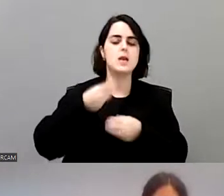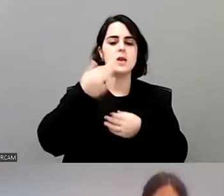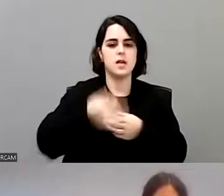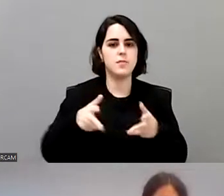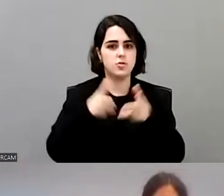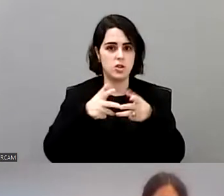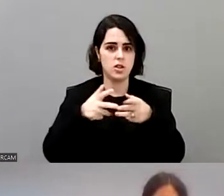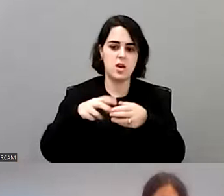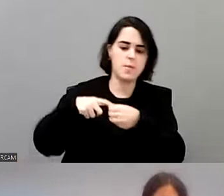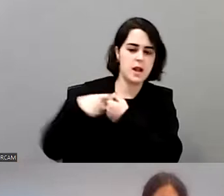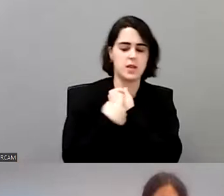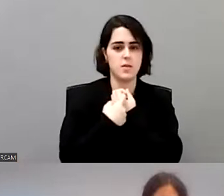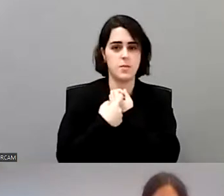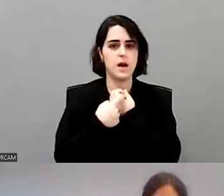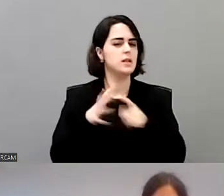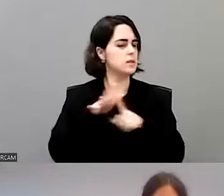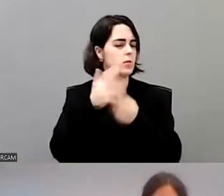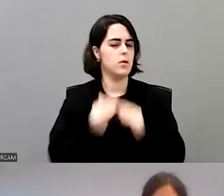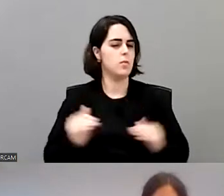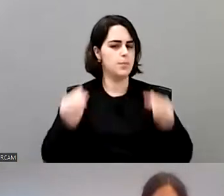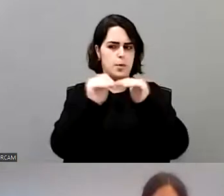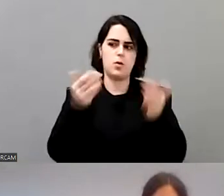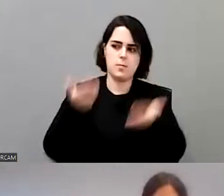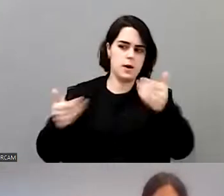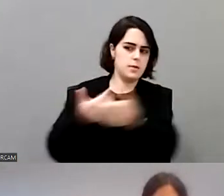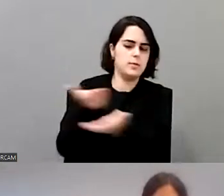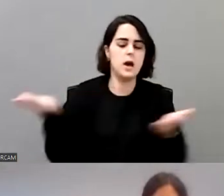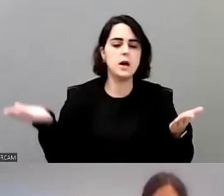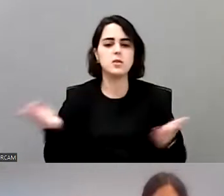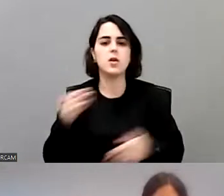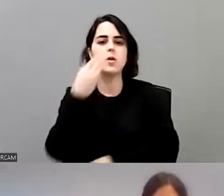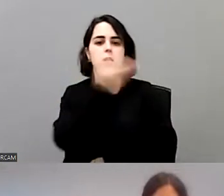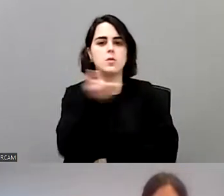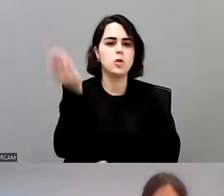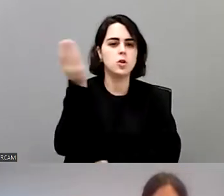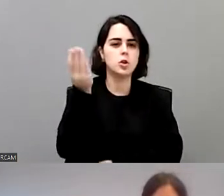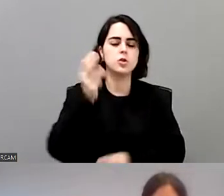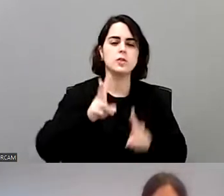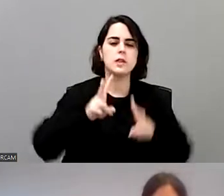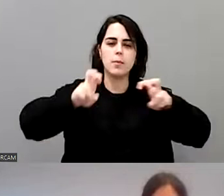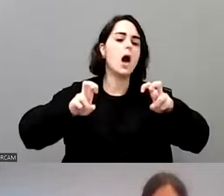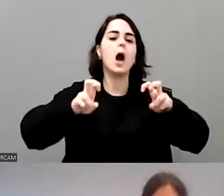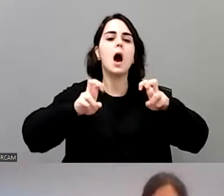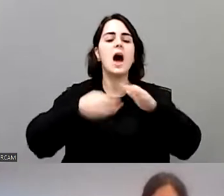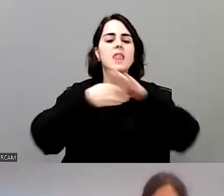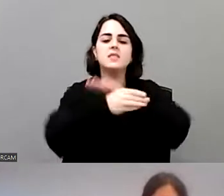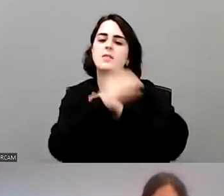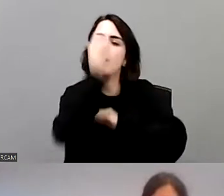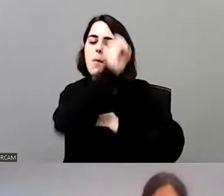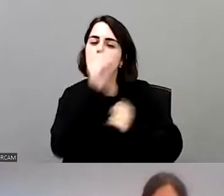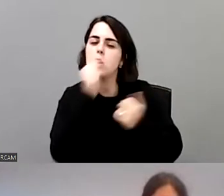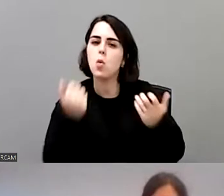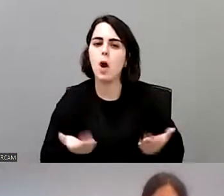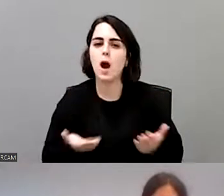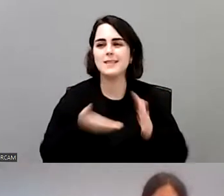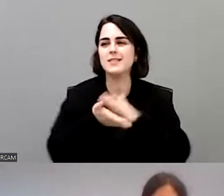de condiciones que el resto de la ciudadanía. Pero, ¿qué pensáis? ¿A qué nos referimos cuando hablamos de accesibilidad? Podemos decir que